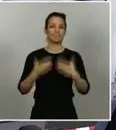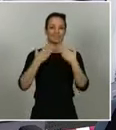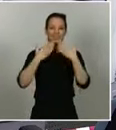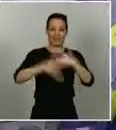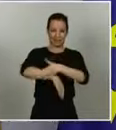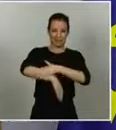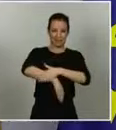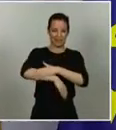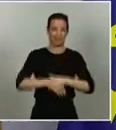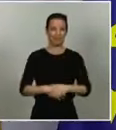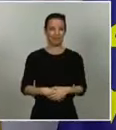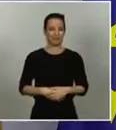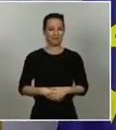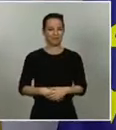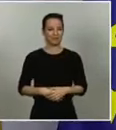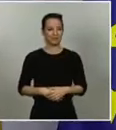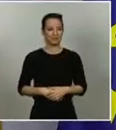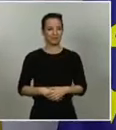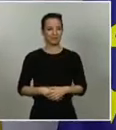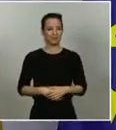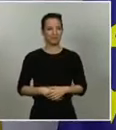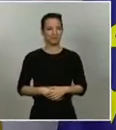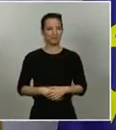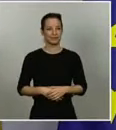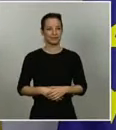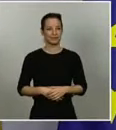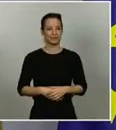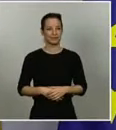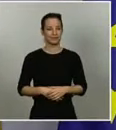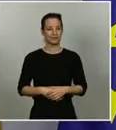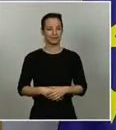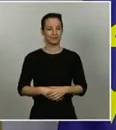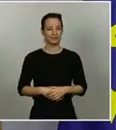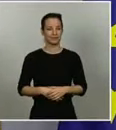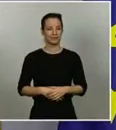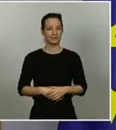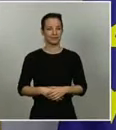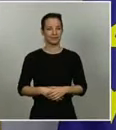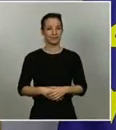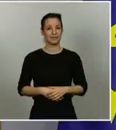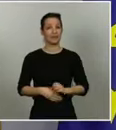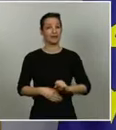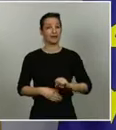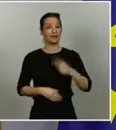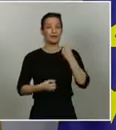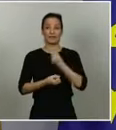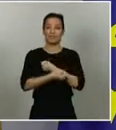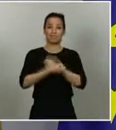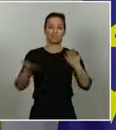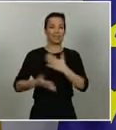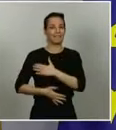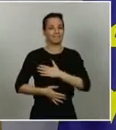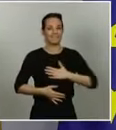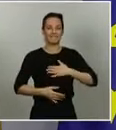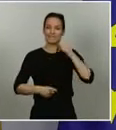Quiero que mis primeras palabras vayan dirigidas a todas las personas que padecen las consecuencias de esta